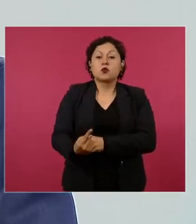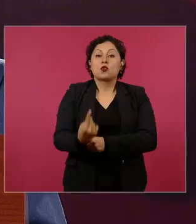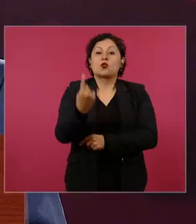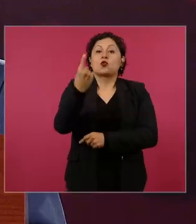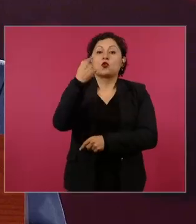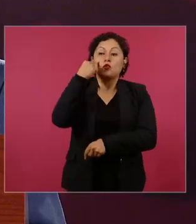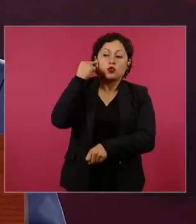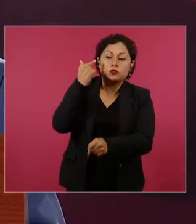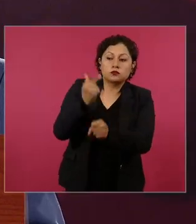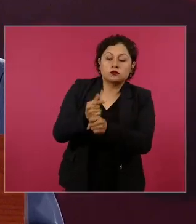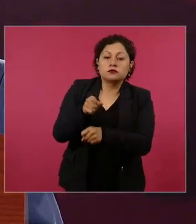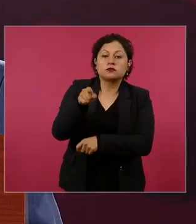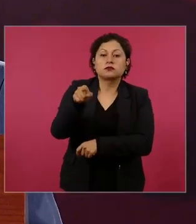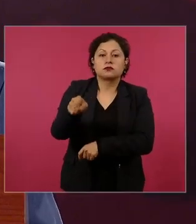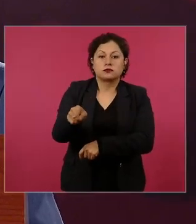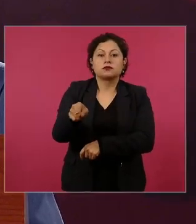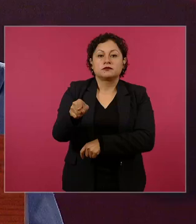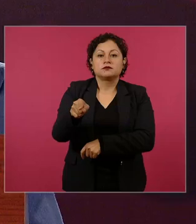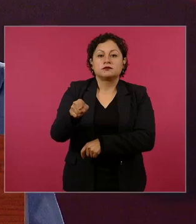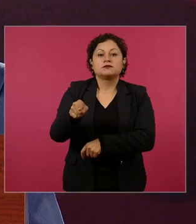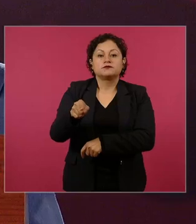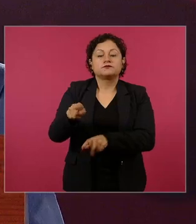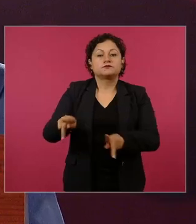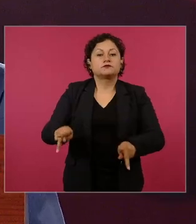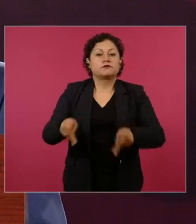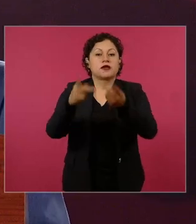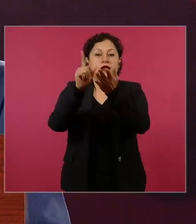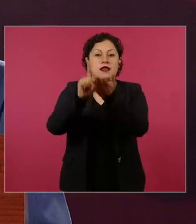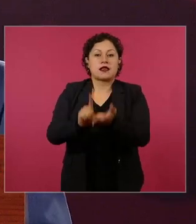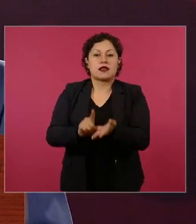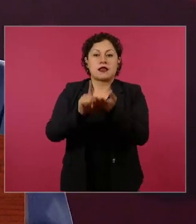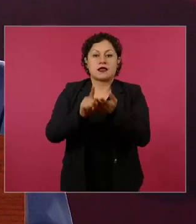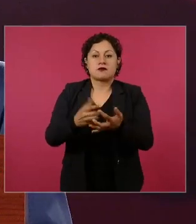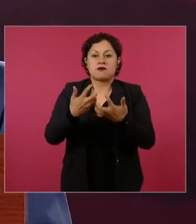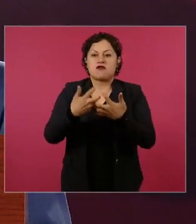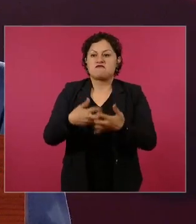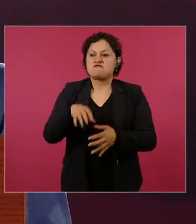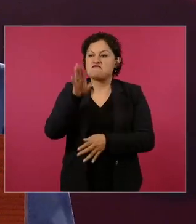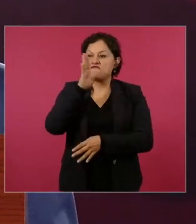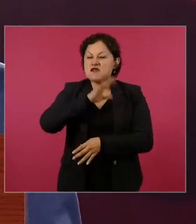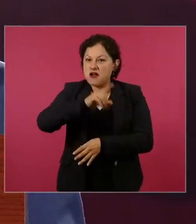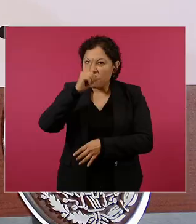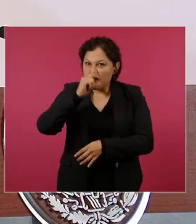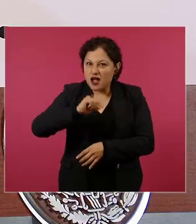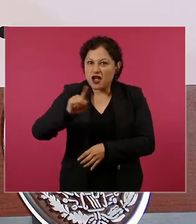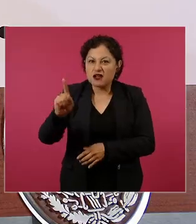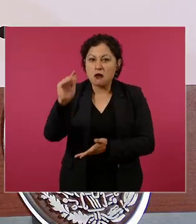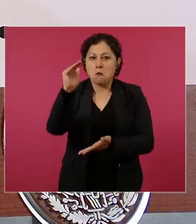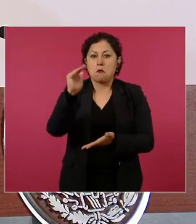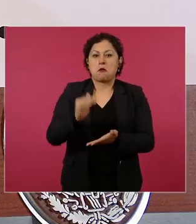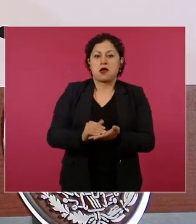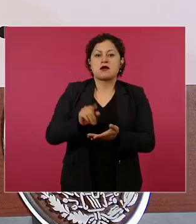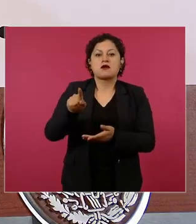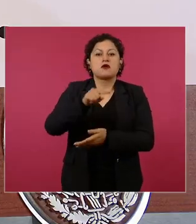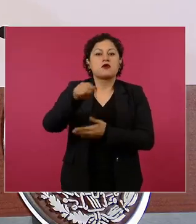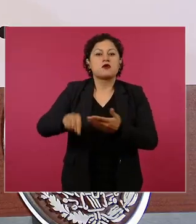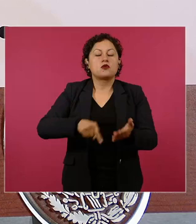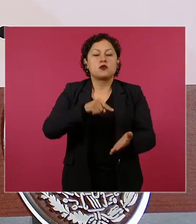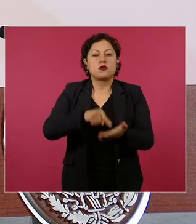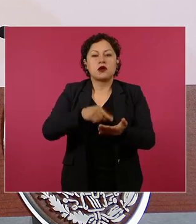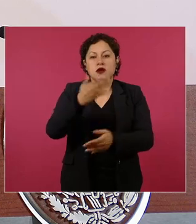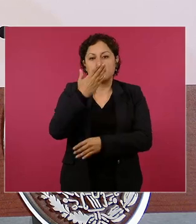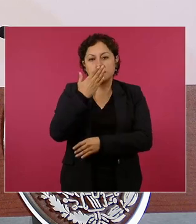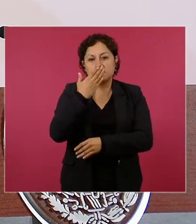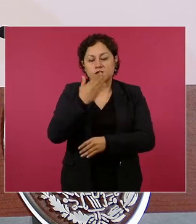gasolinera con irregularidades al dar litros que no eran de a litro en el caso del estado de Sonora.